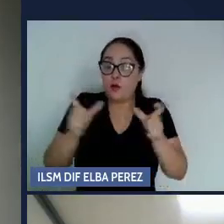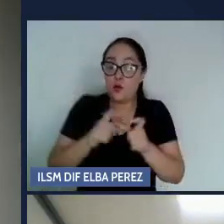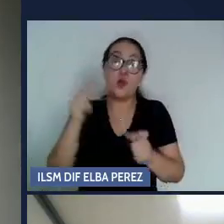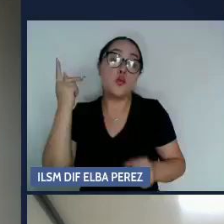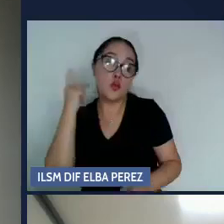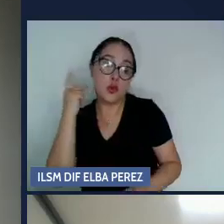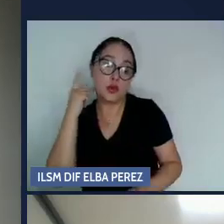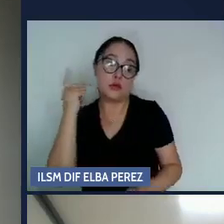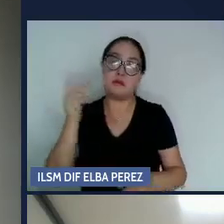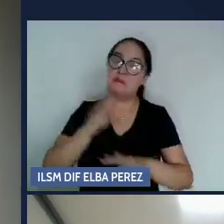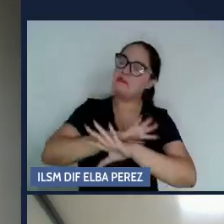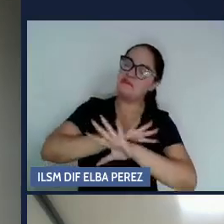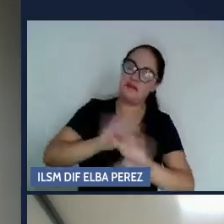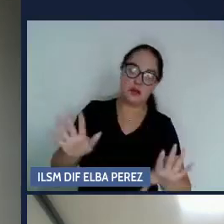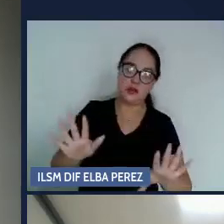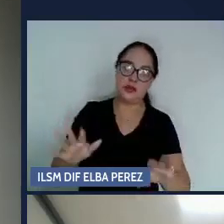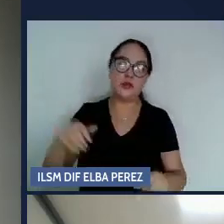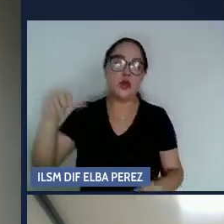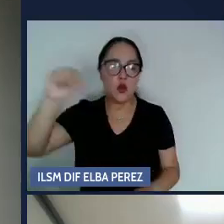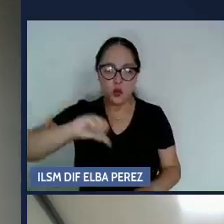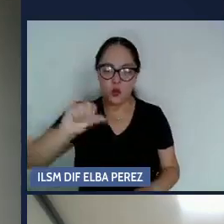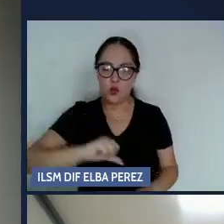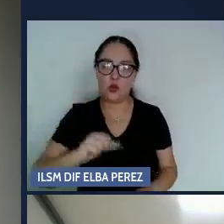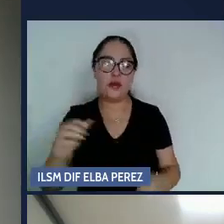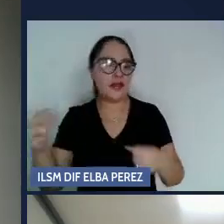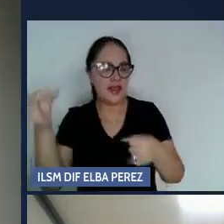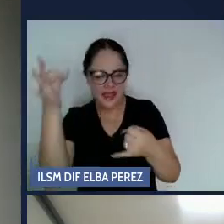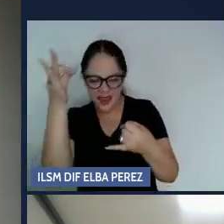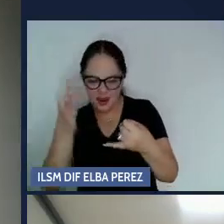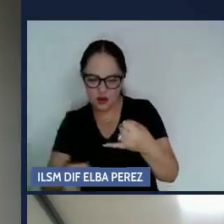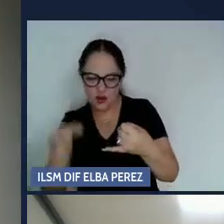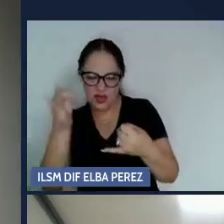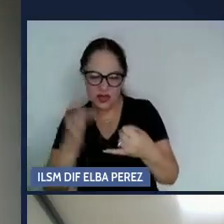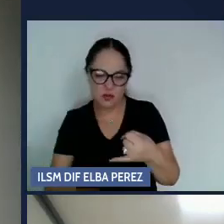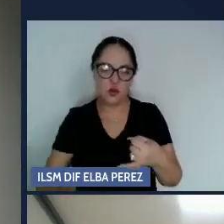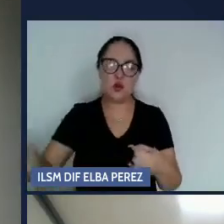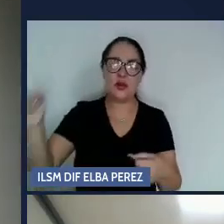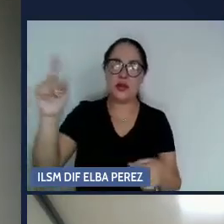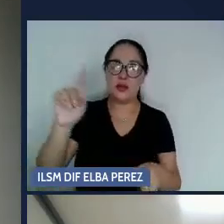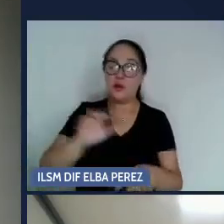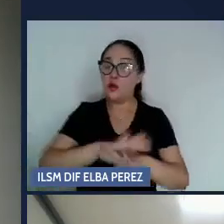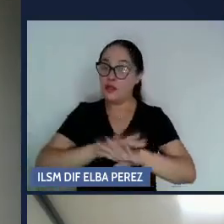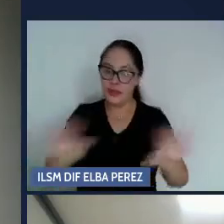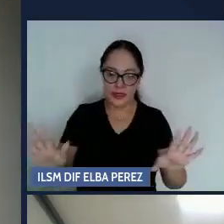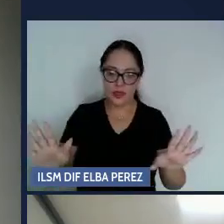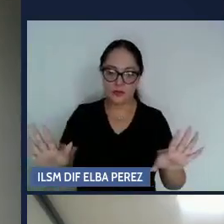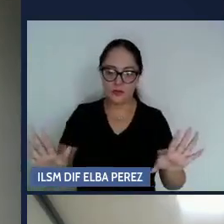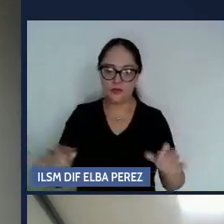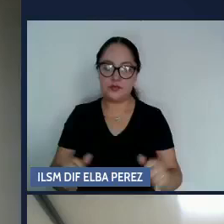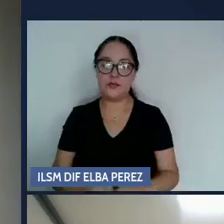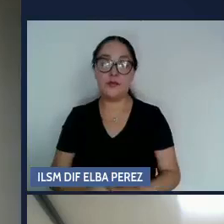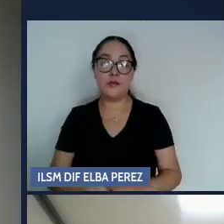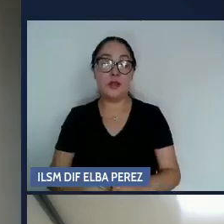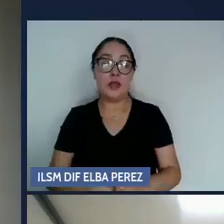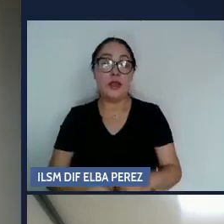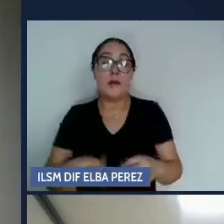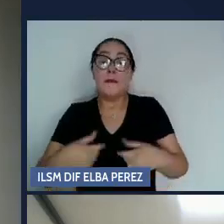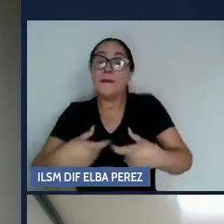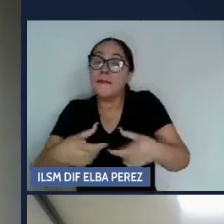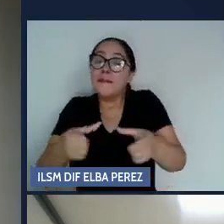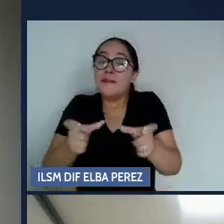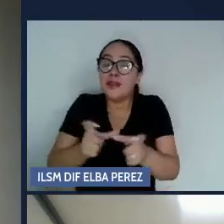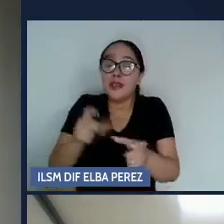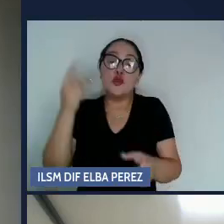deben escuchar por cualquier medio tradicional o redes sociales propaganda de una candidatura, de un partido, de una